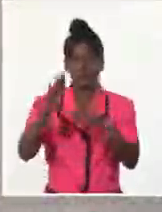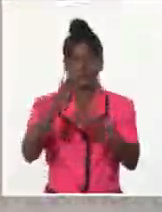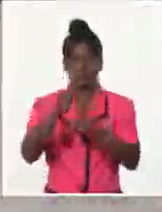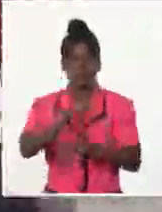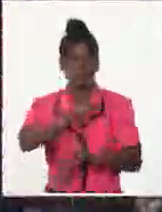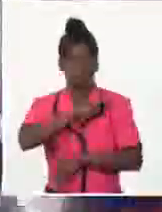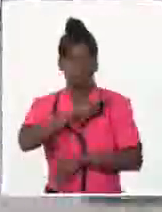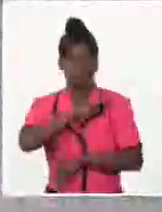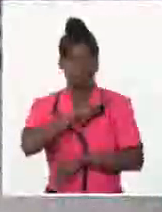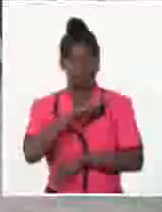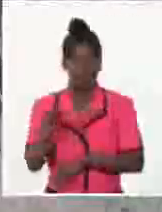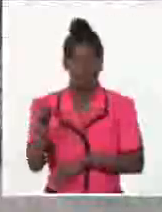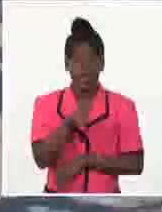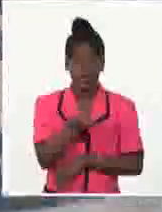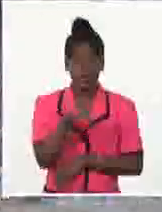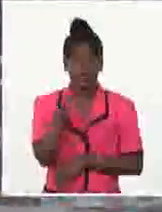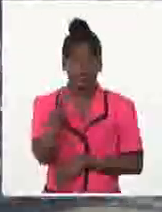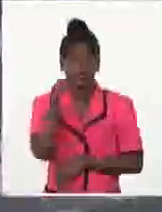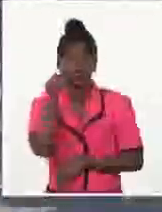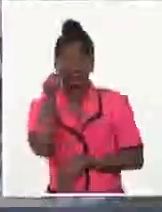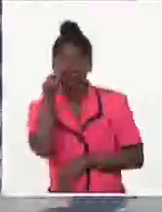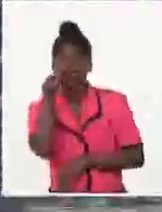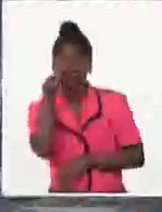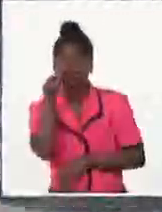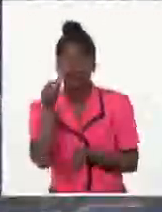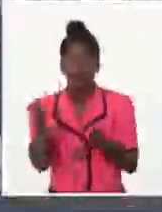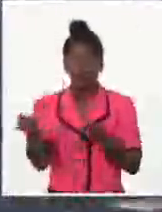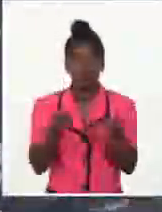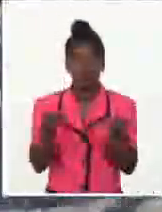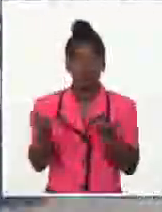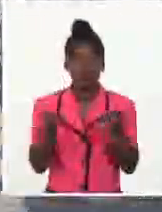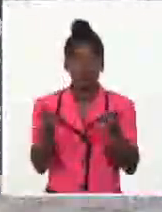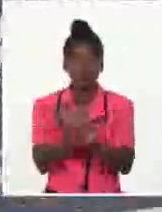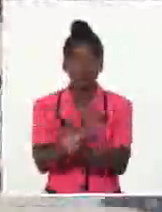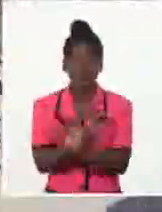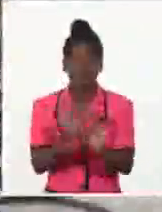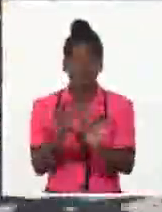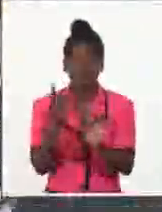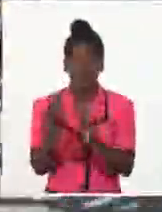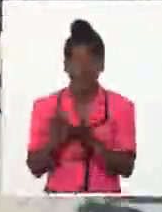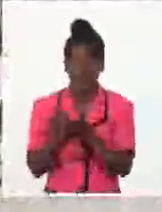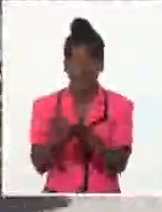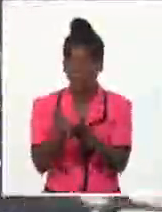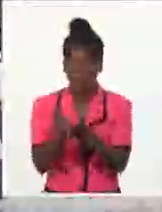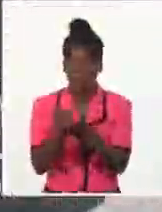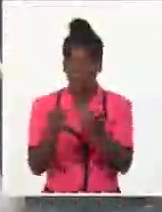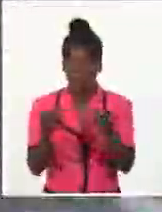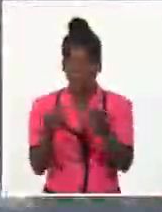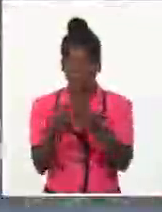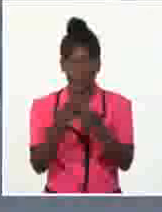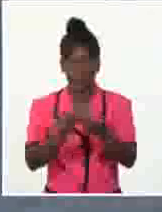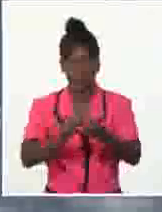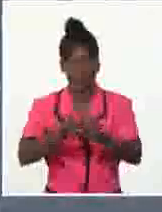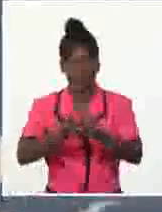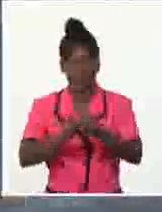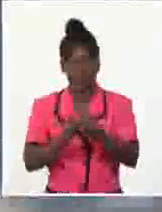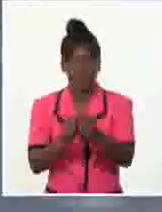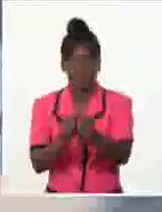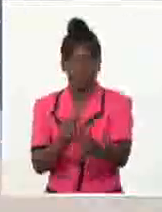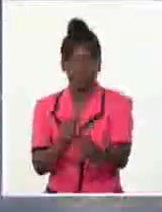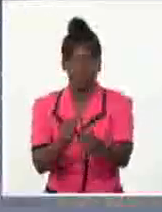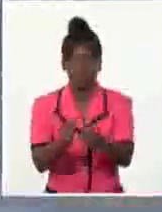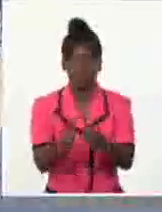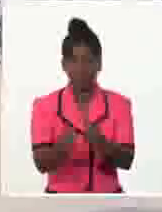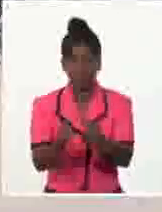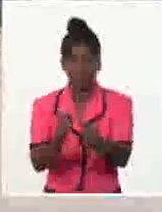que han estado a lo largo de la carretera también de la cultura internacional apoyando a nuestros ciclistas. Esta etapa comenzó en Santiago de